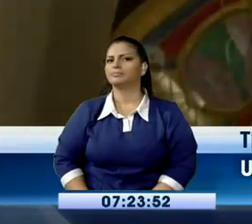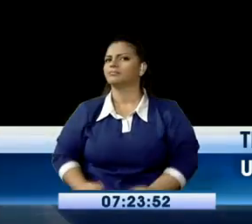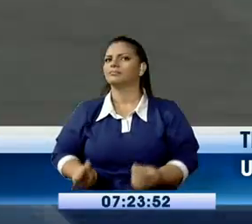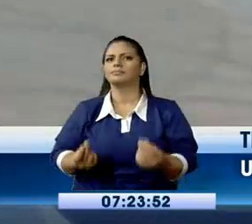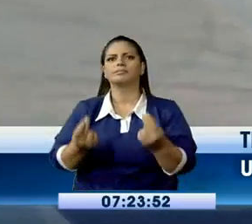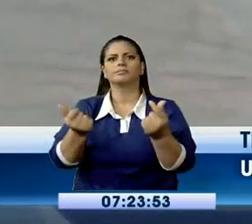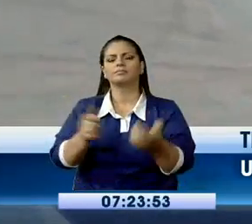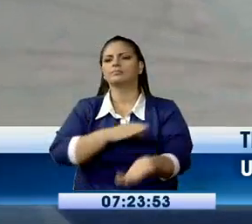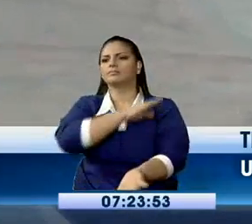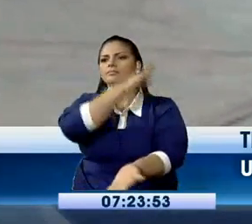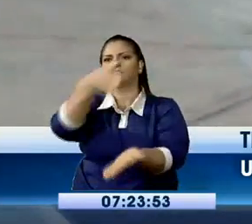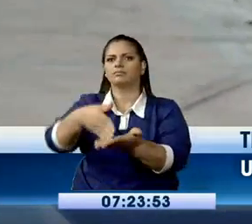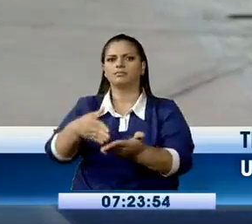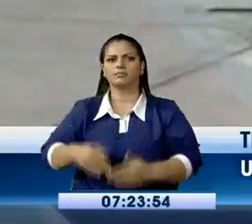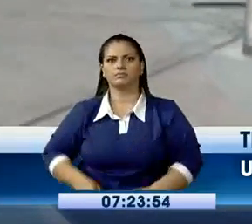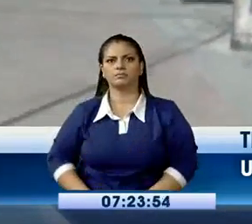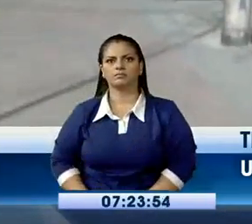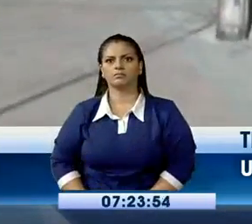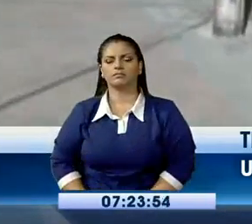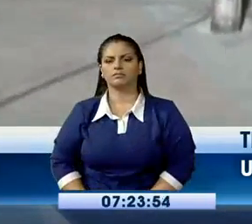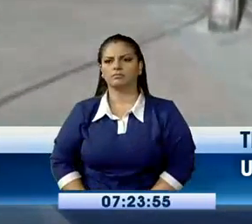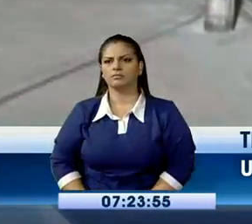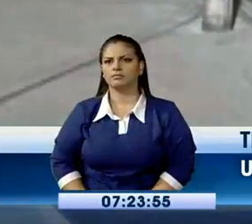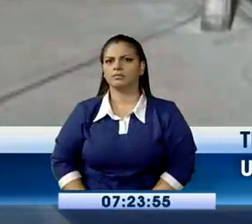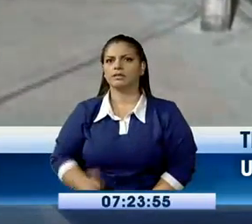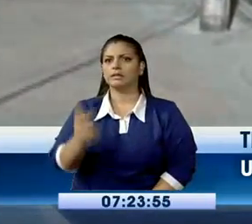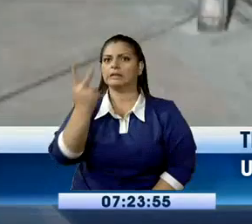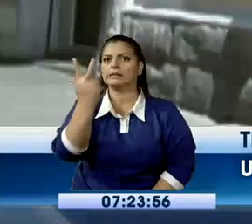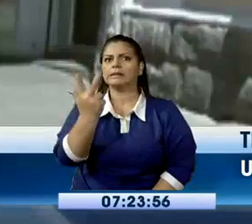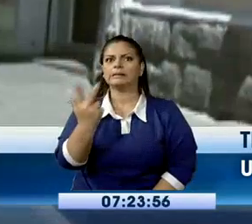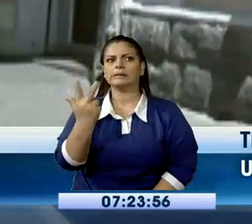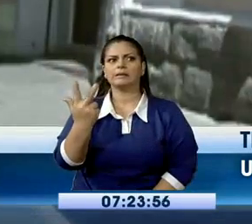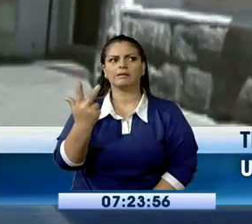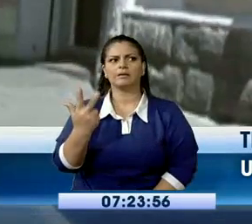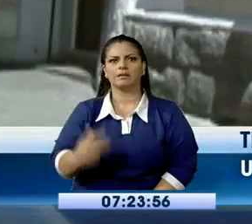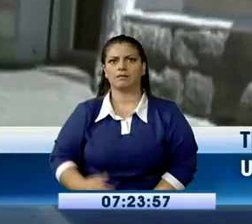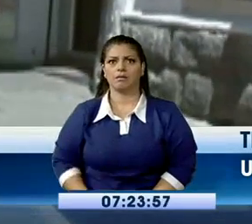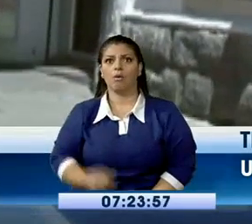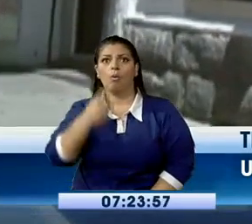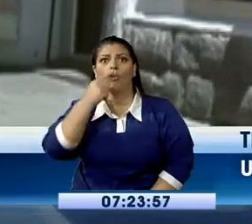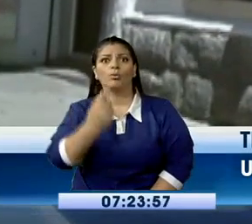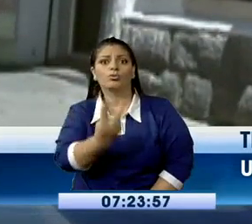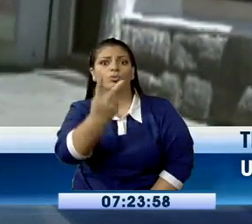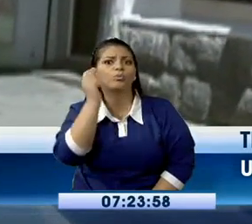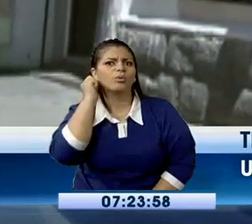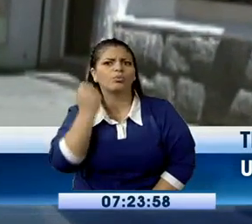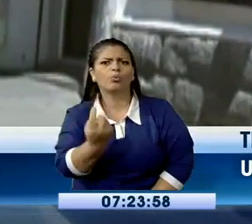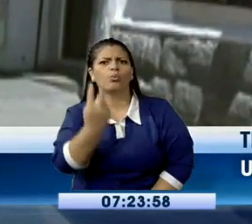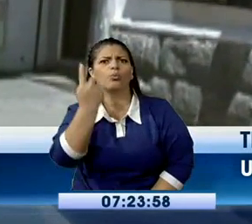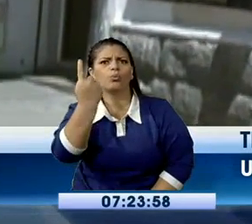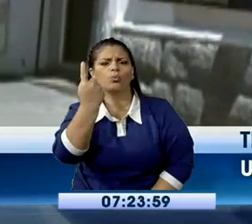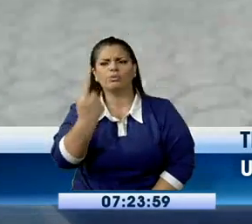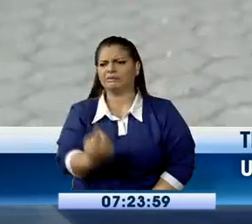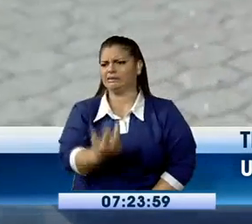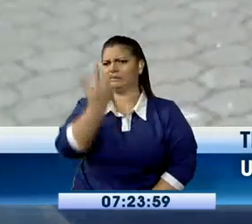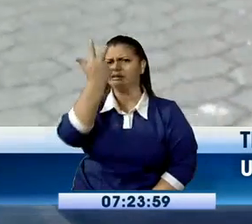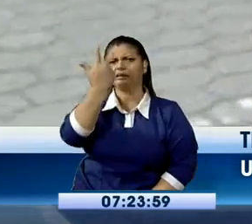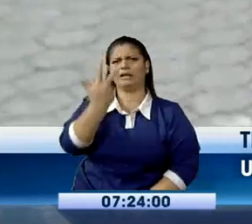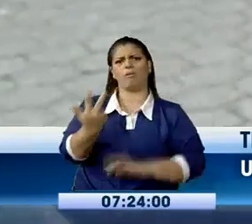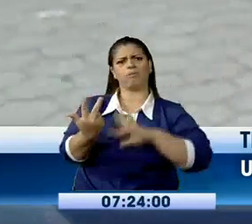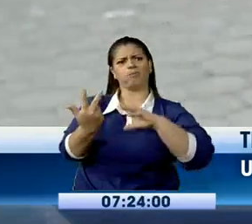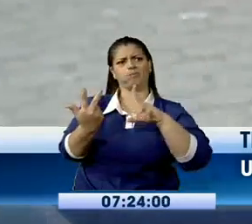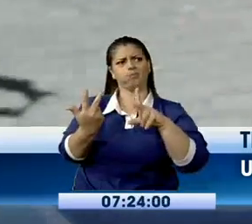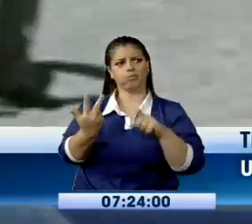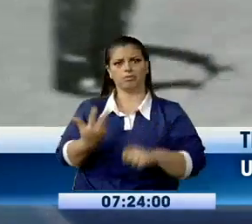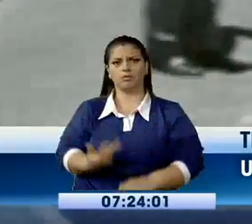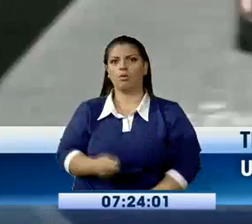joyería. Cuando llegaron los agentes del GON se toparon con tres personas, dos hombres y una mujer. Los varones lograron escabullirse. Así la mujer, quien